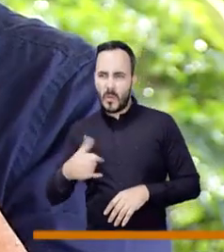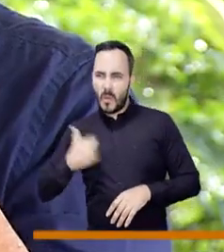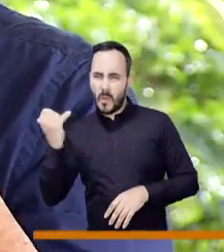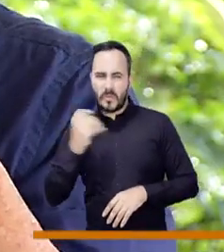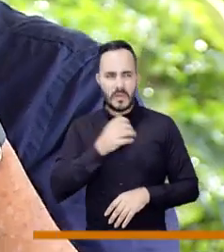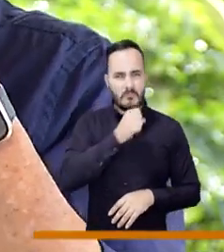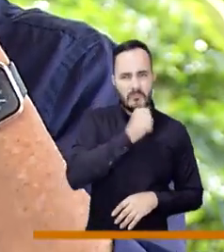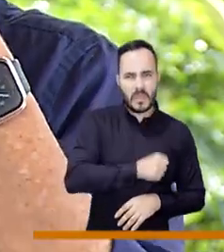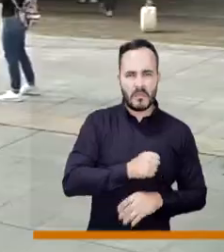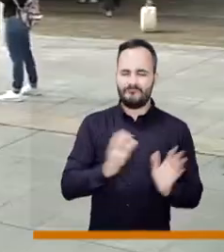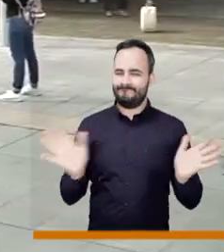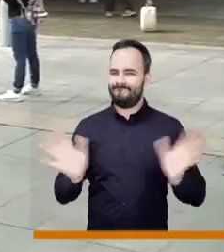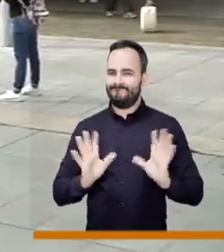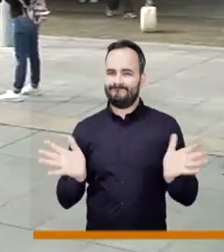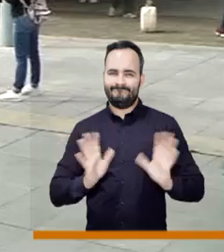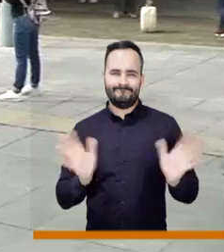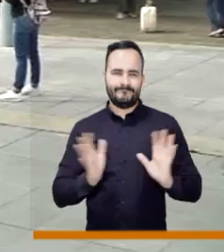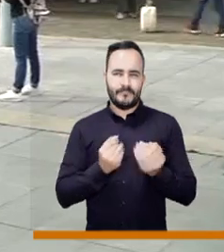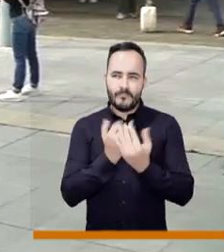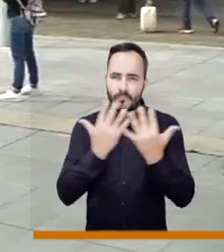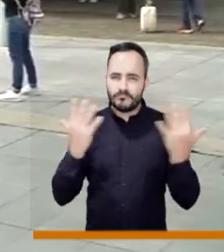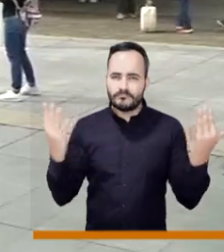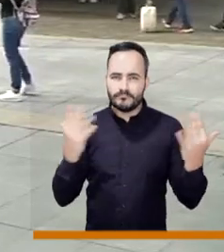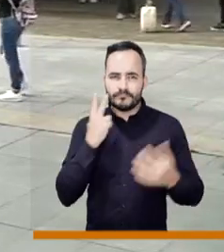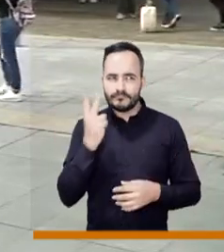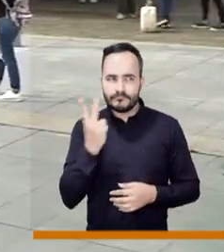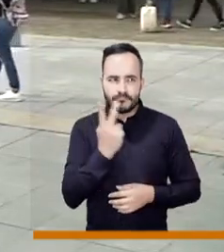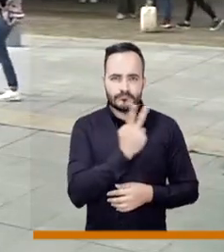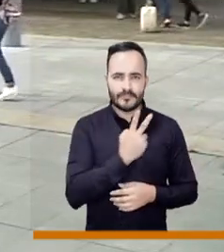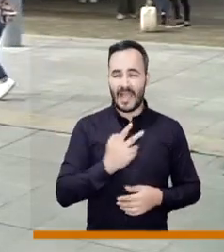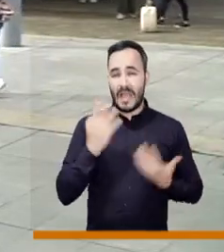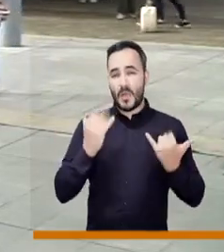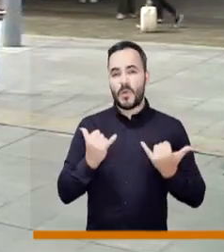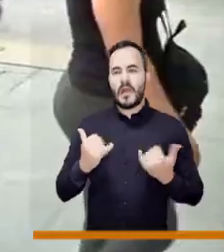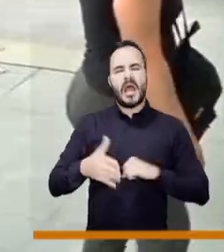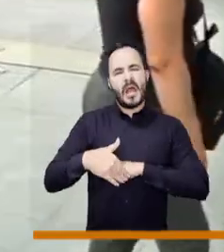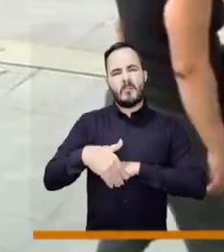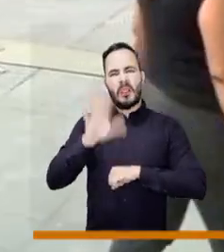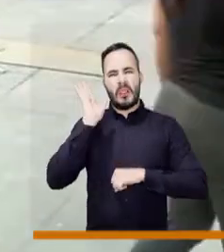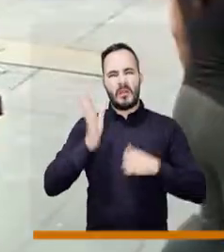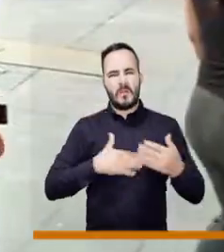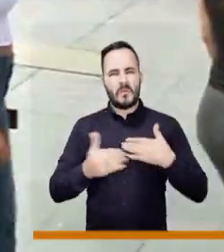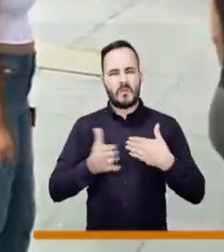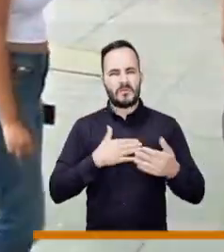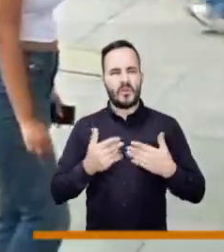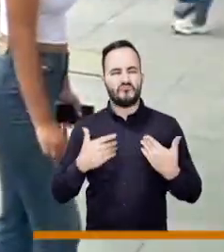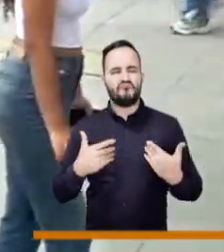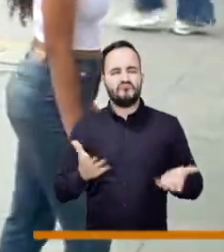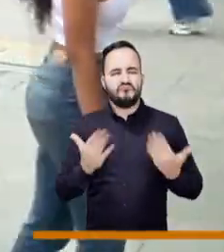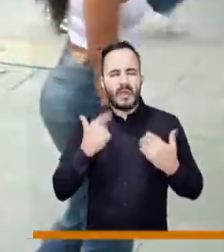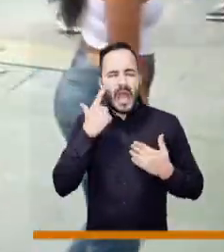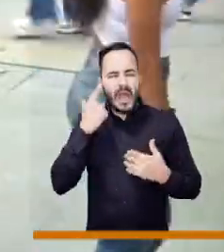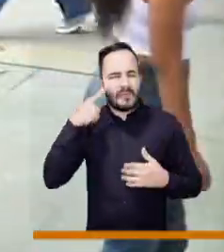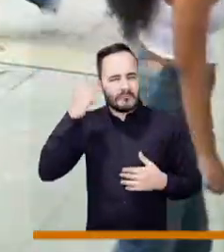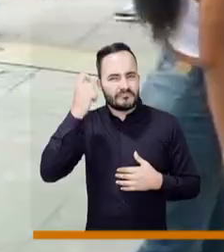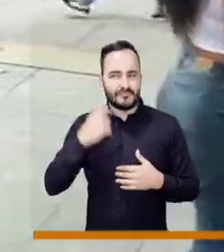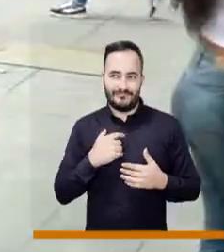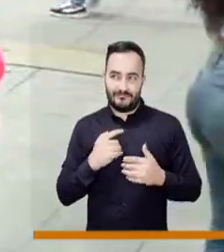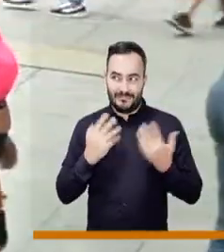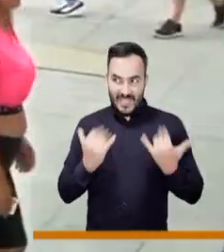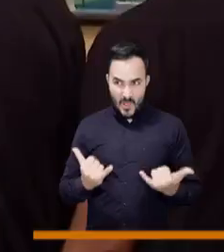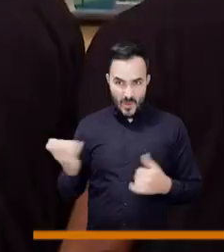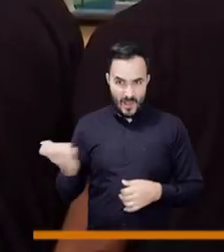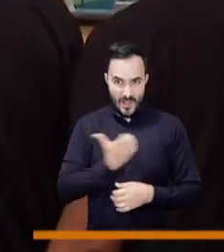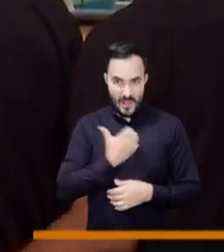los candidatos? Porque el momento de Medellín no está para improvisar. El momento de Medellín, como nunca, y yo que he hecho, pues digamos, he